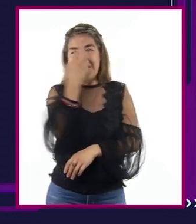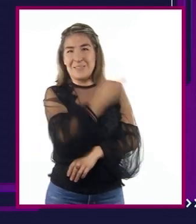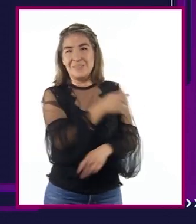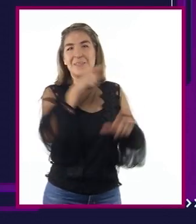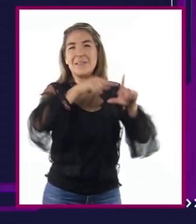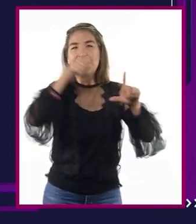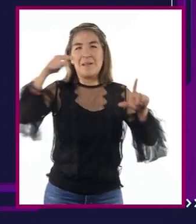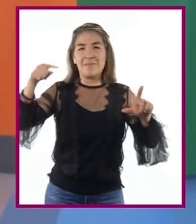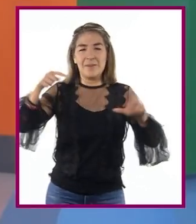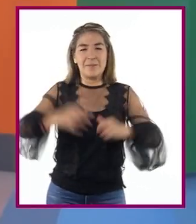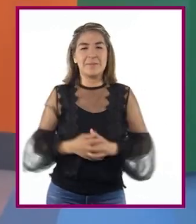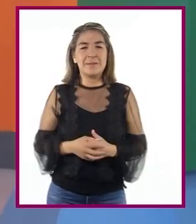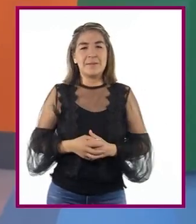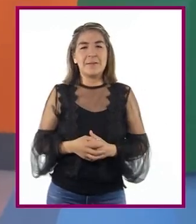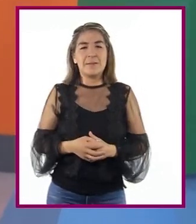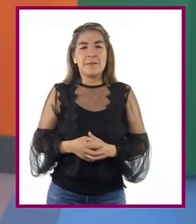gráfica.